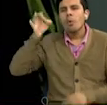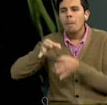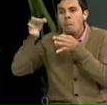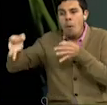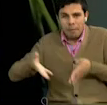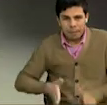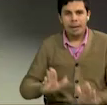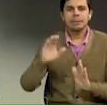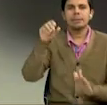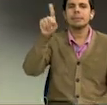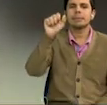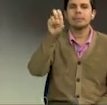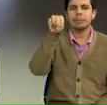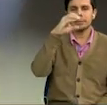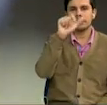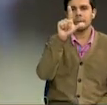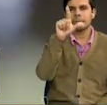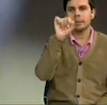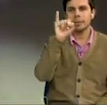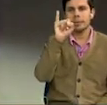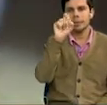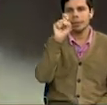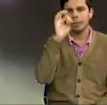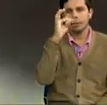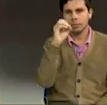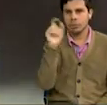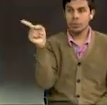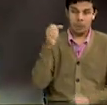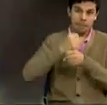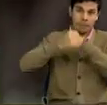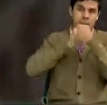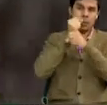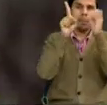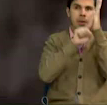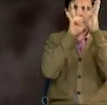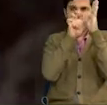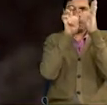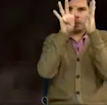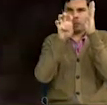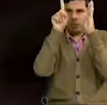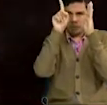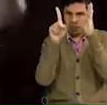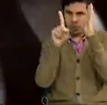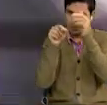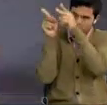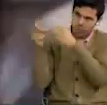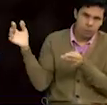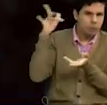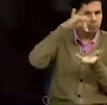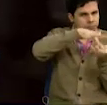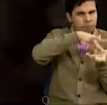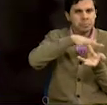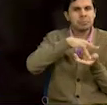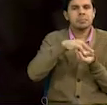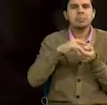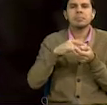el cual para el año de 1991 Cuando se desmoviliza